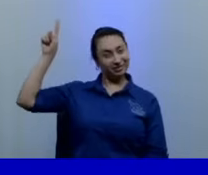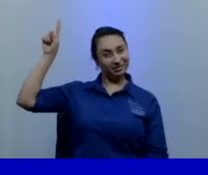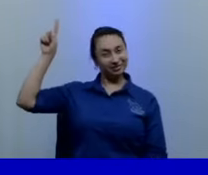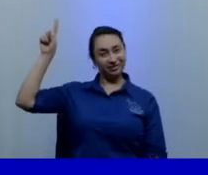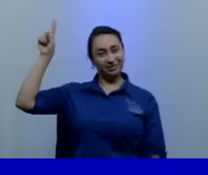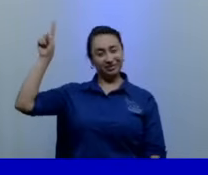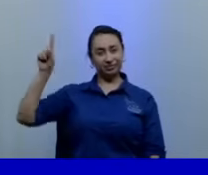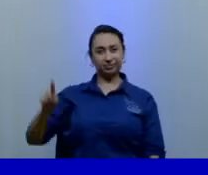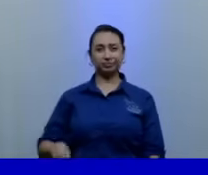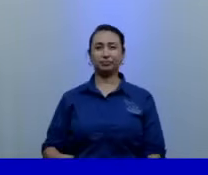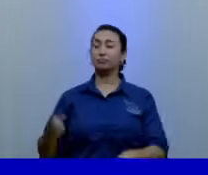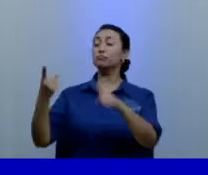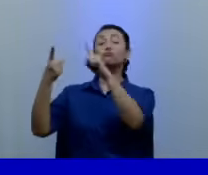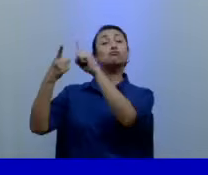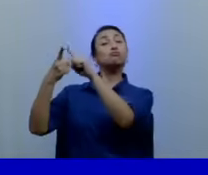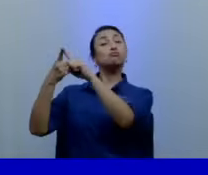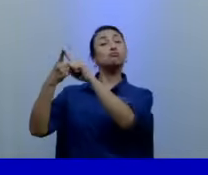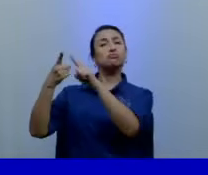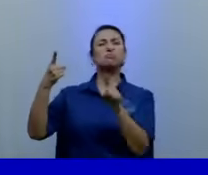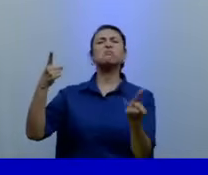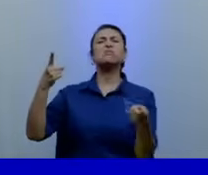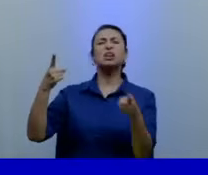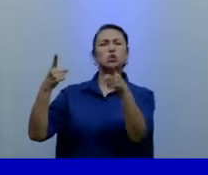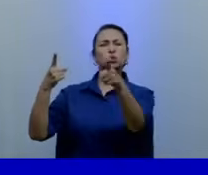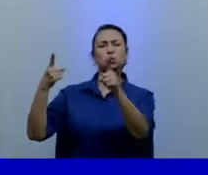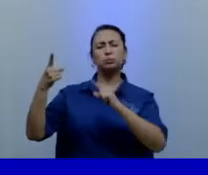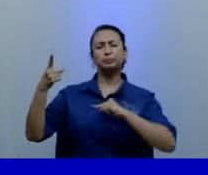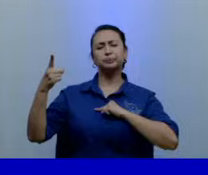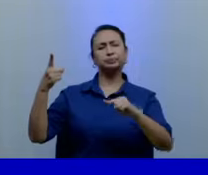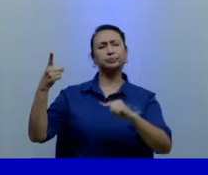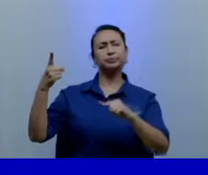nosotros. Entonces dice: ¿quién eres?